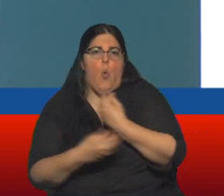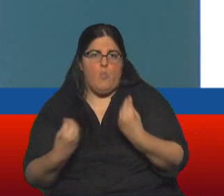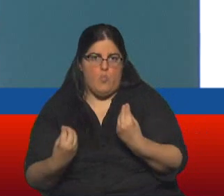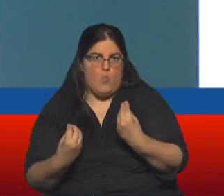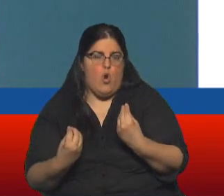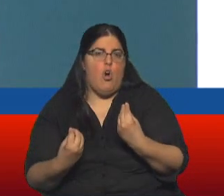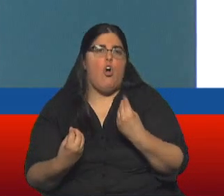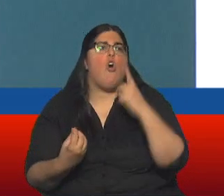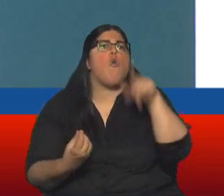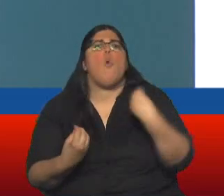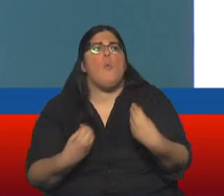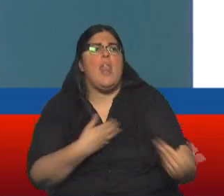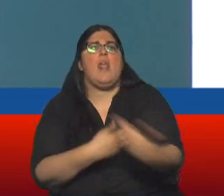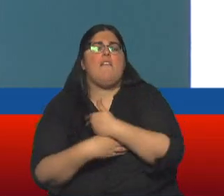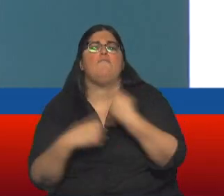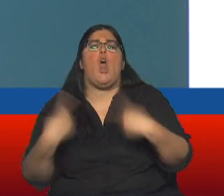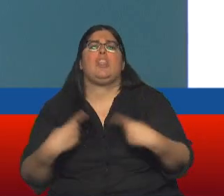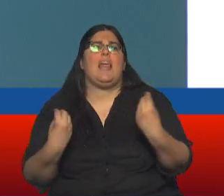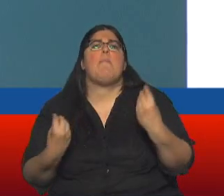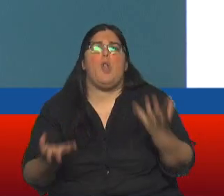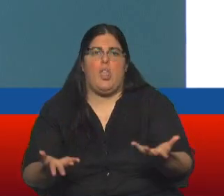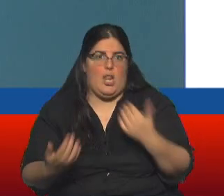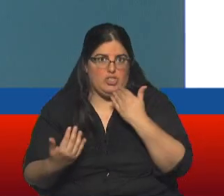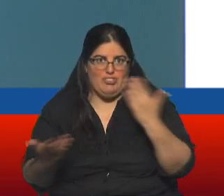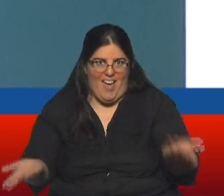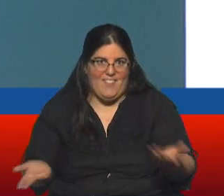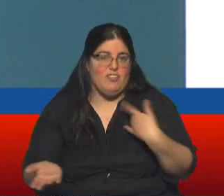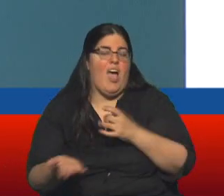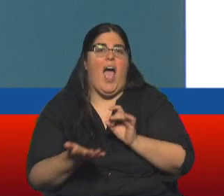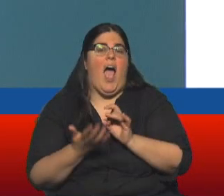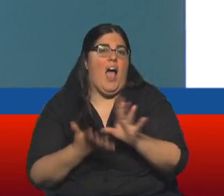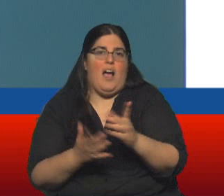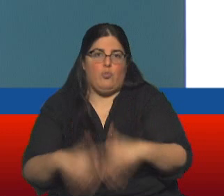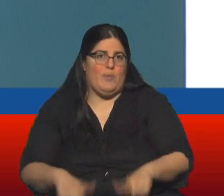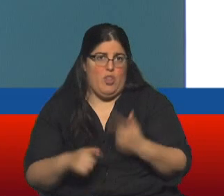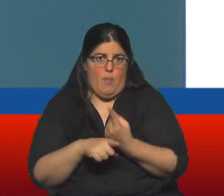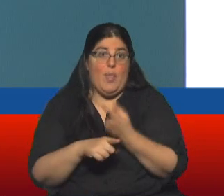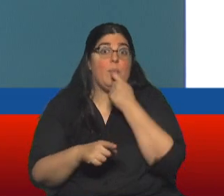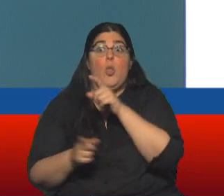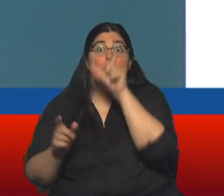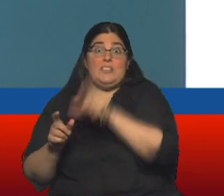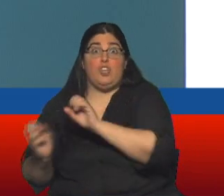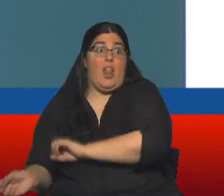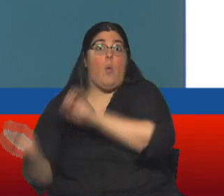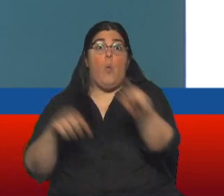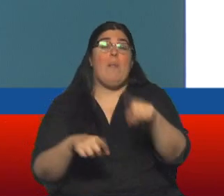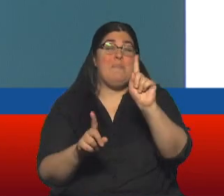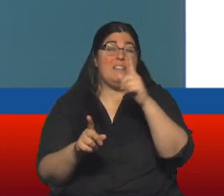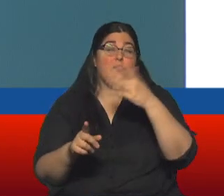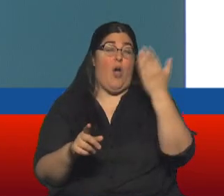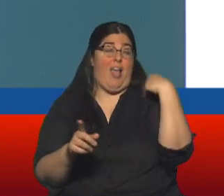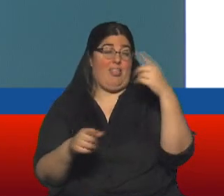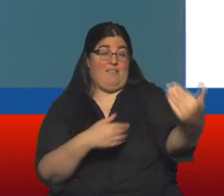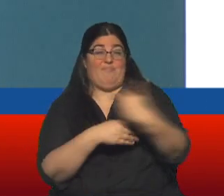la obligó a cruzar una frontera de esa forma. Quizás si la devuelven a su lugar de origen o al lugar de donde venían en ese